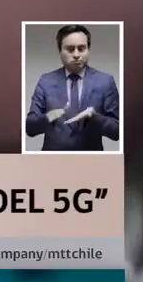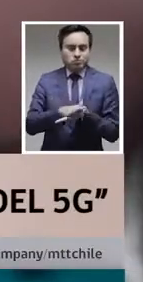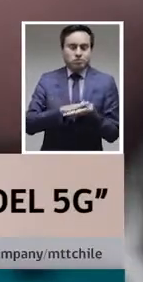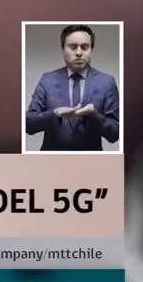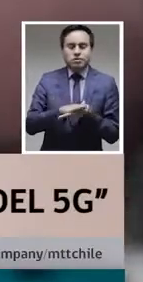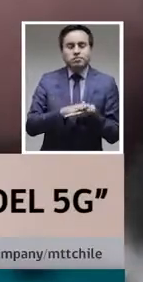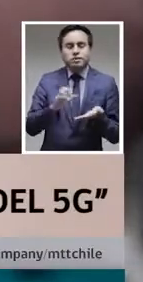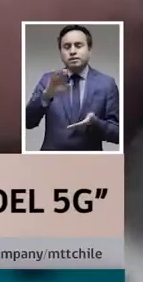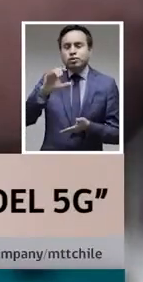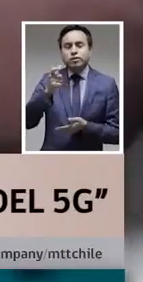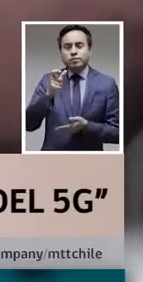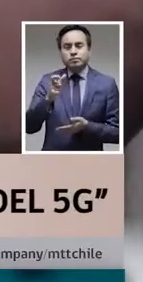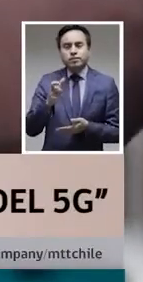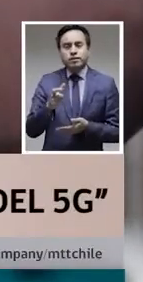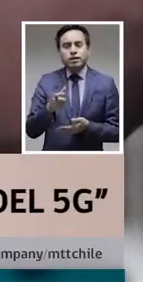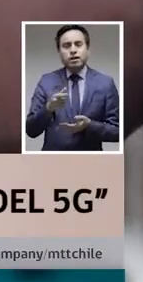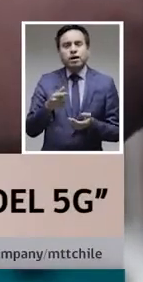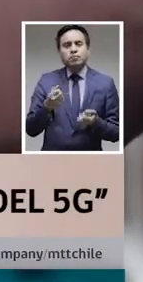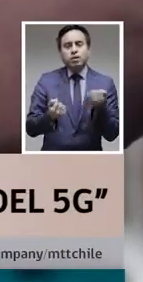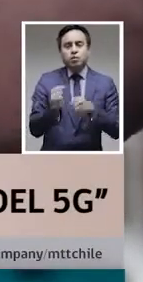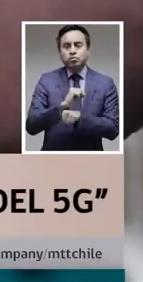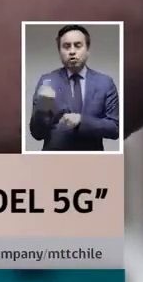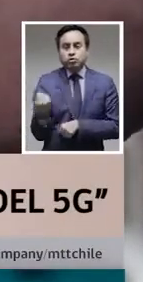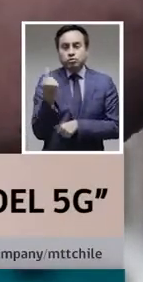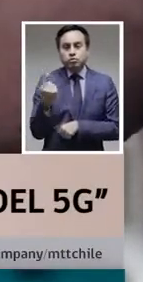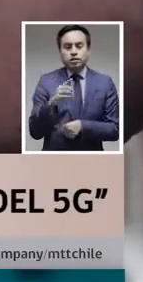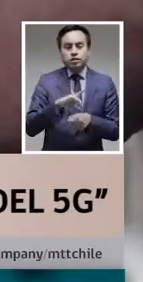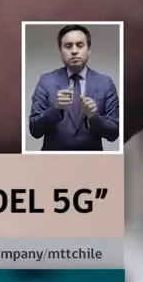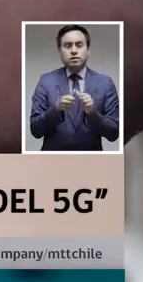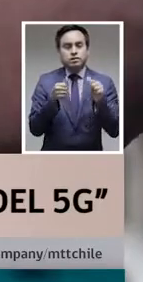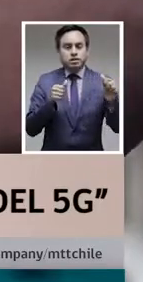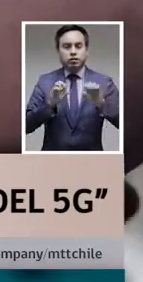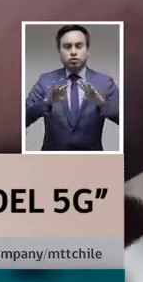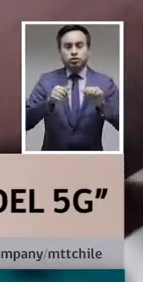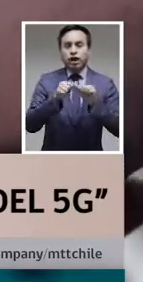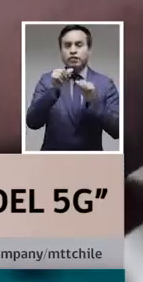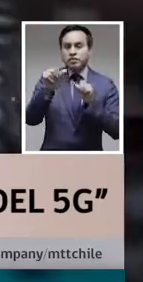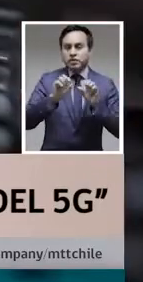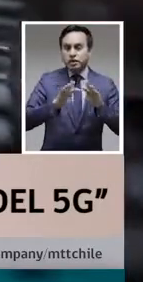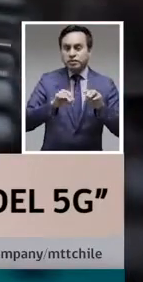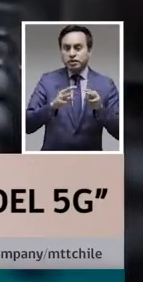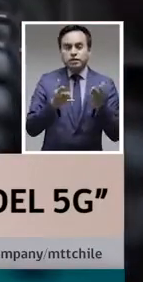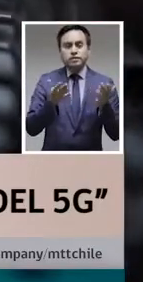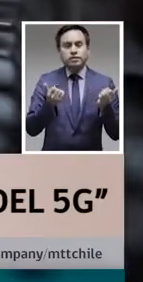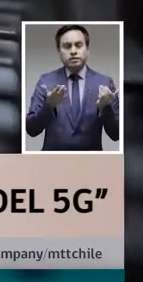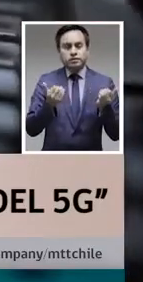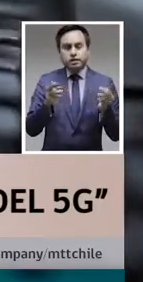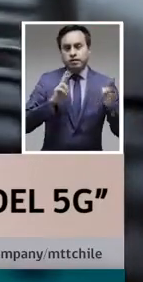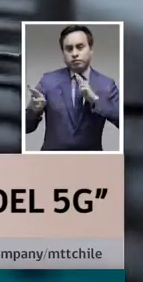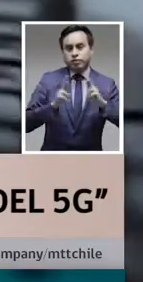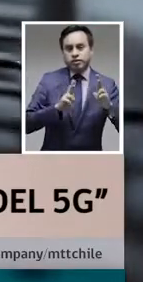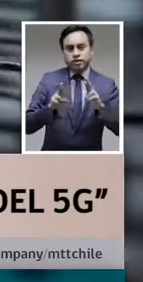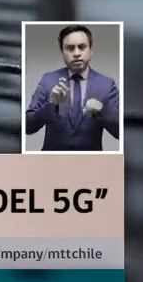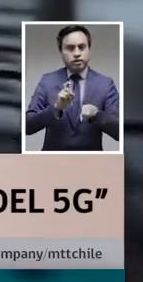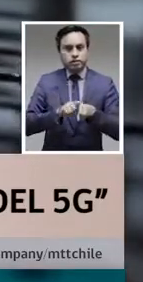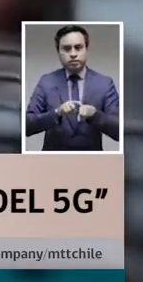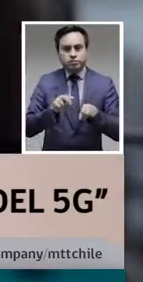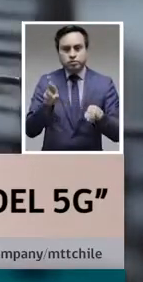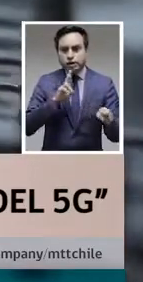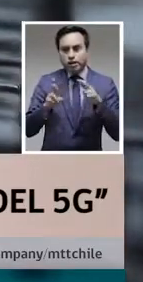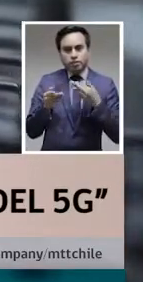por ejemplo pruebas de vehículos autónomos, telemedicina, educación a distancia, en que se necesitan respuestas